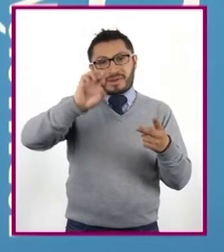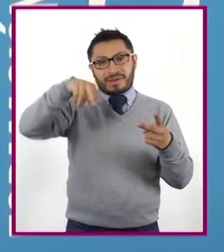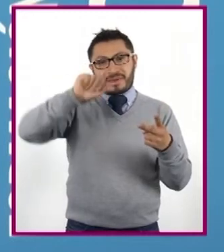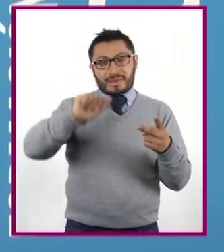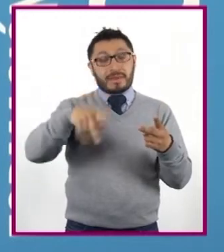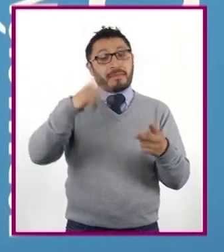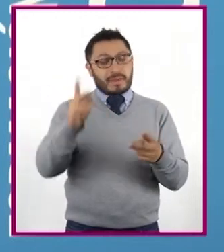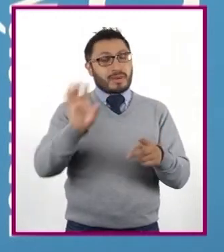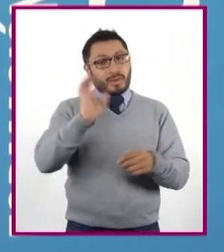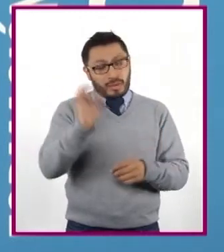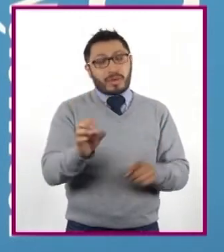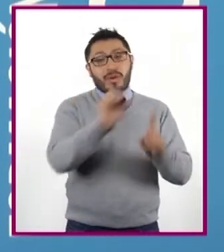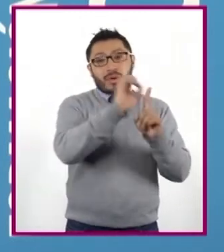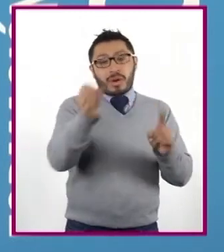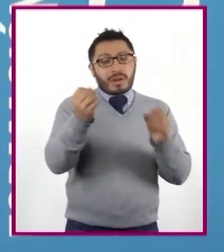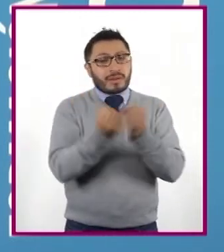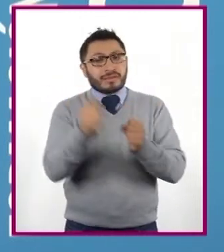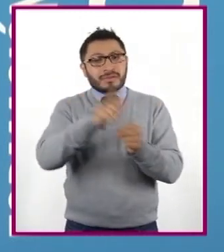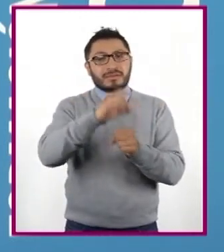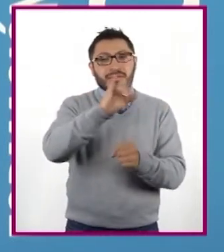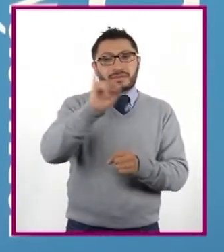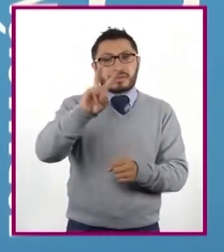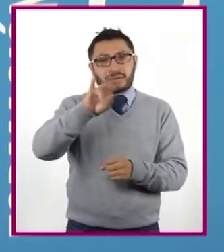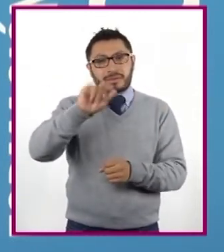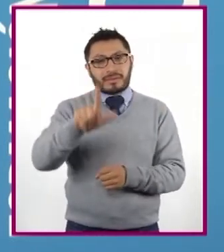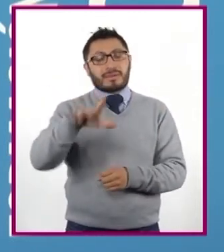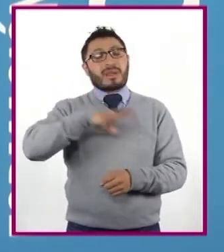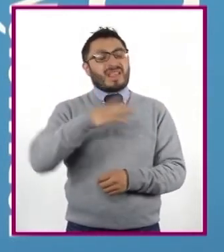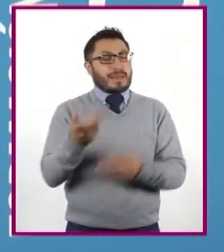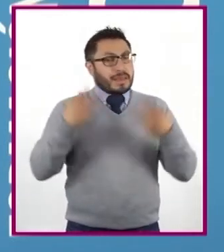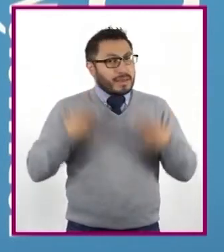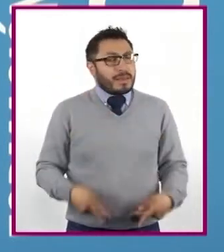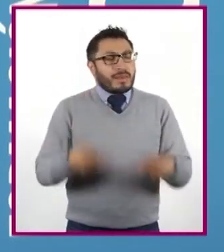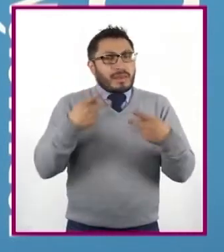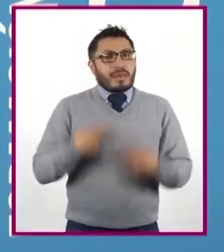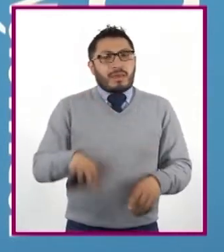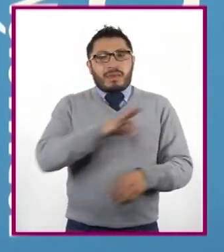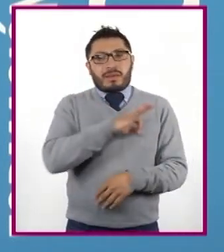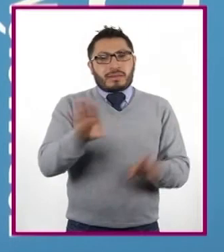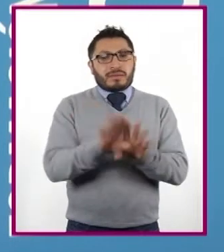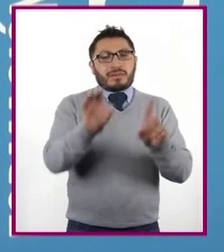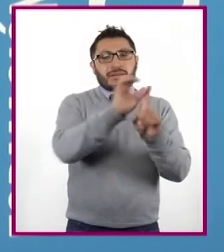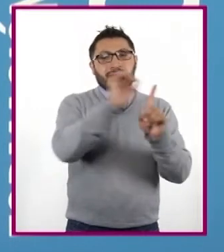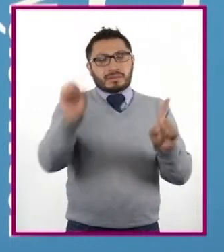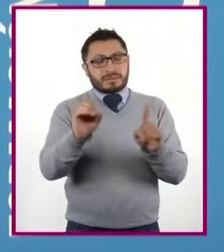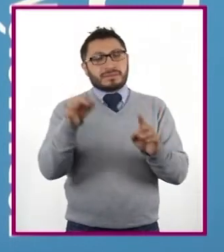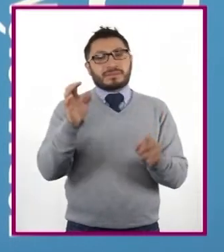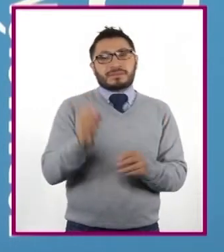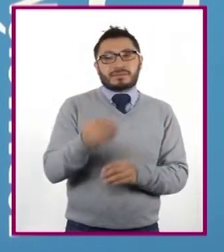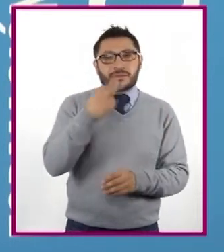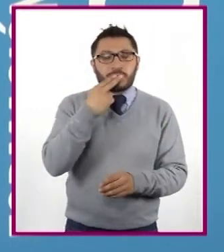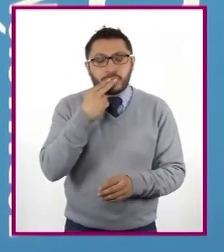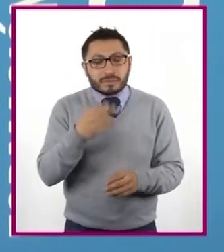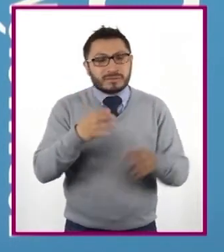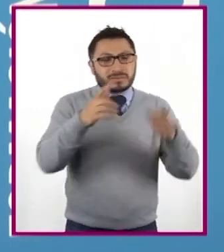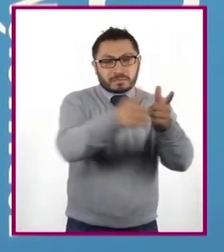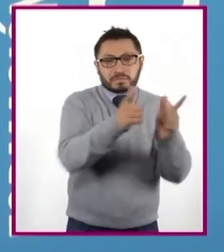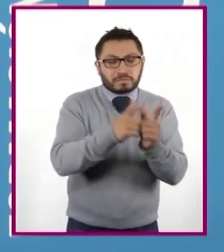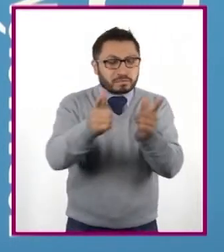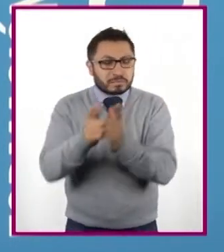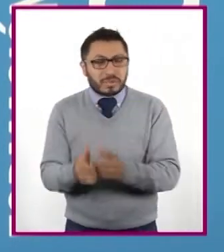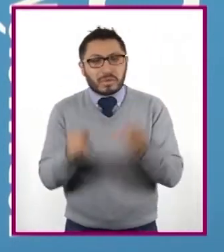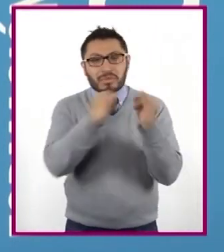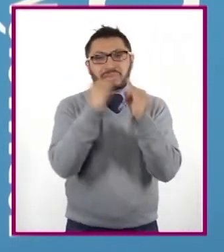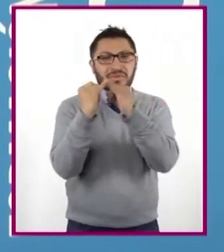las organizaciones de la sociedad civil, estos ciudadanos pueden organizarse mediante colectivos,